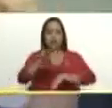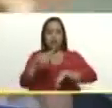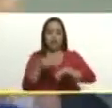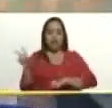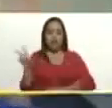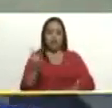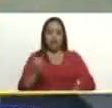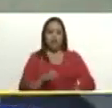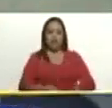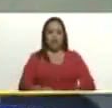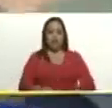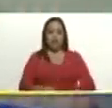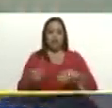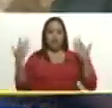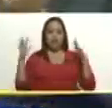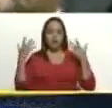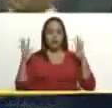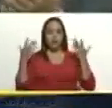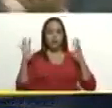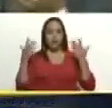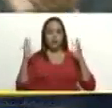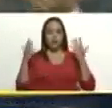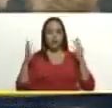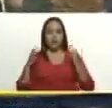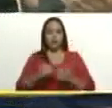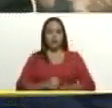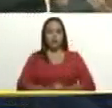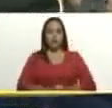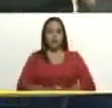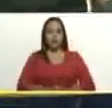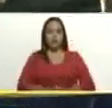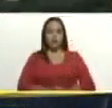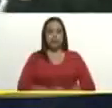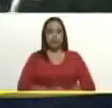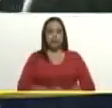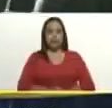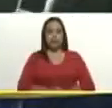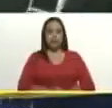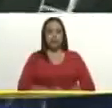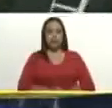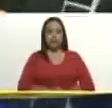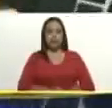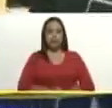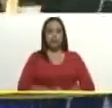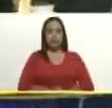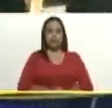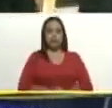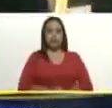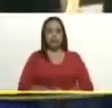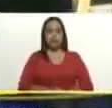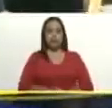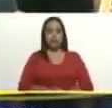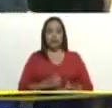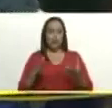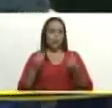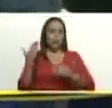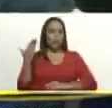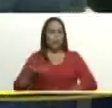Venezuela. tan